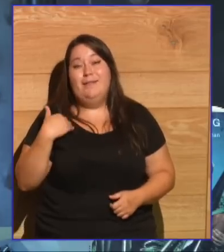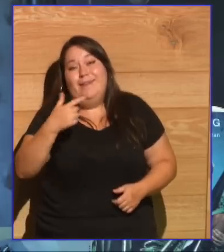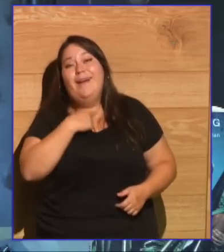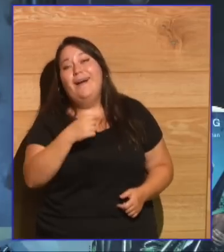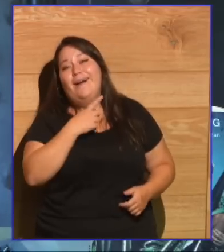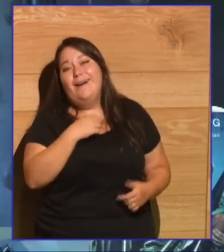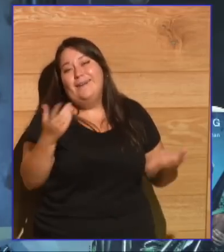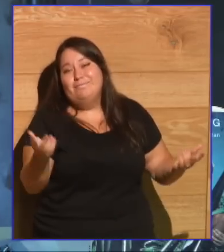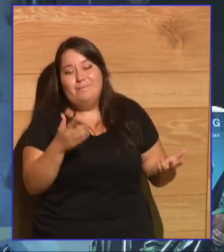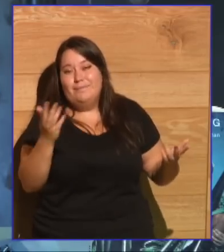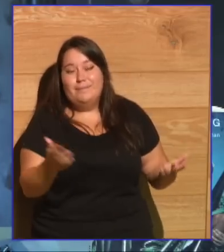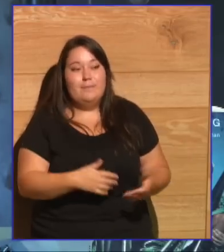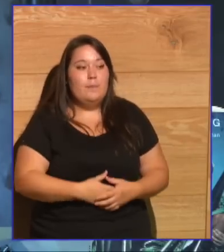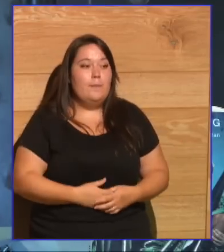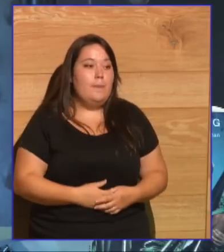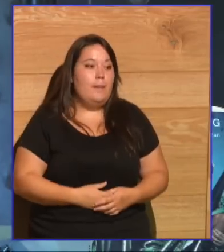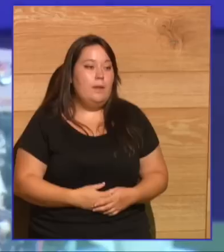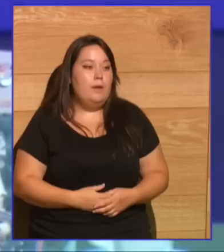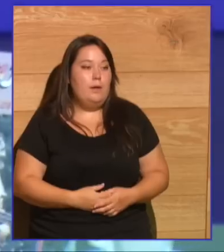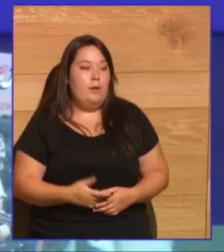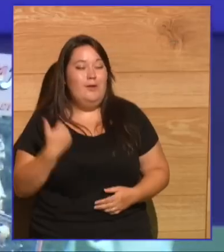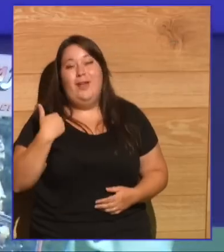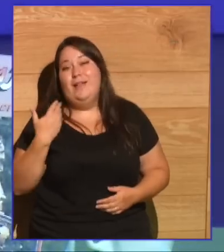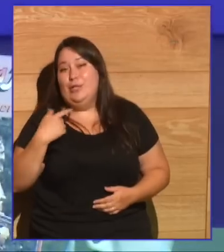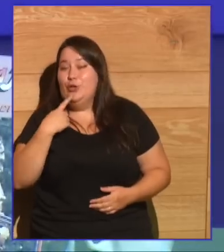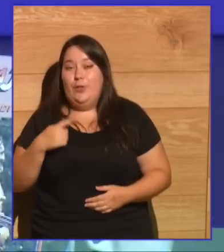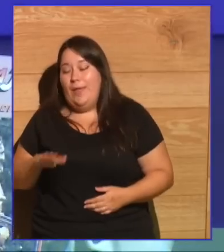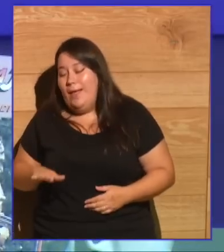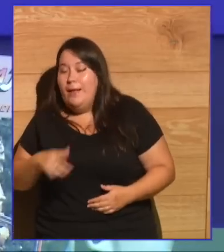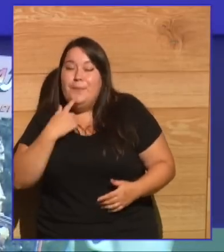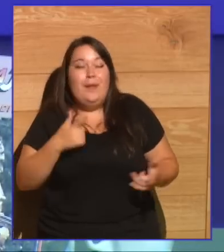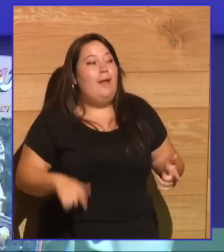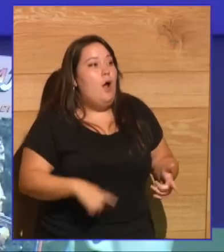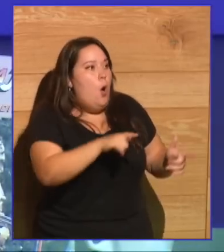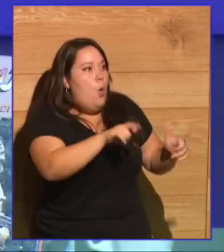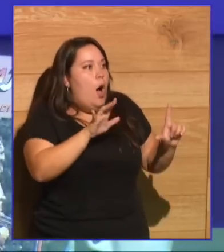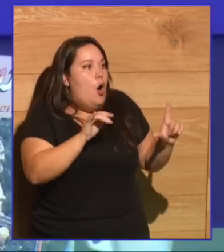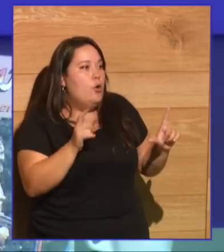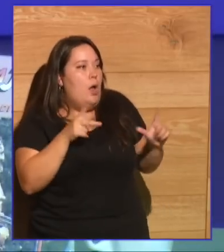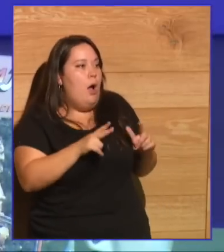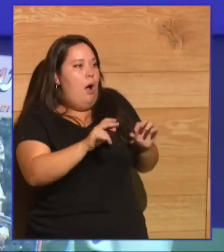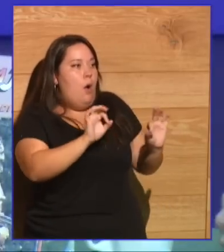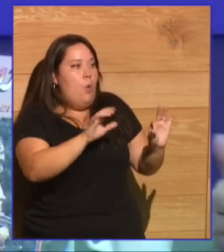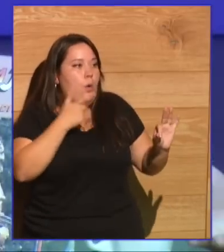cuando vi es de risa lo estuve diciendo hay que ver lo que hace con la cámara ya era hecho janka